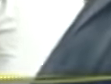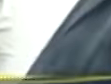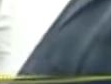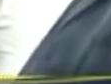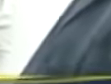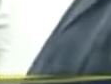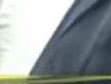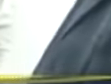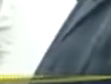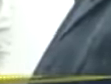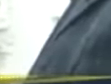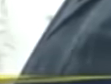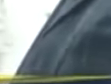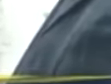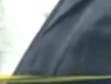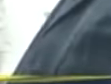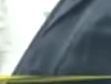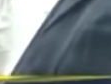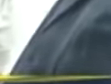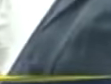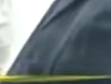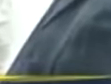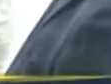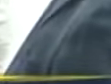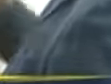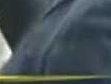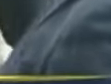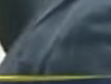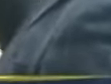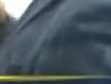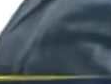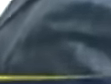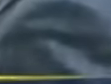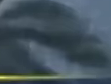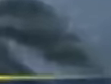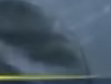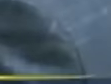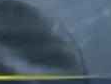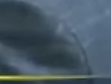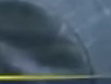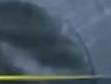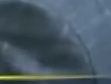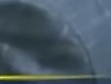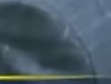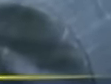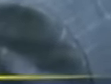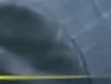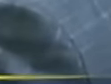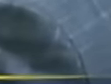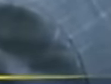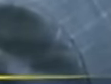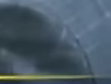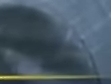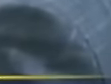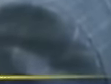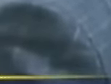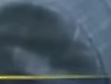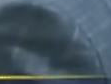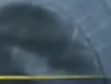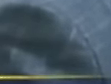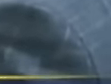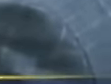del país. Continúa saludando a cada uno de los diputados. Está presente la almiranta Carmen Meléndez,